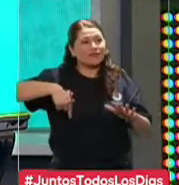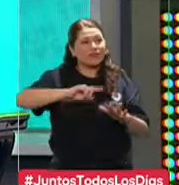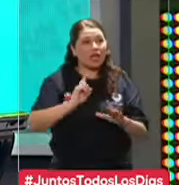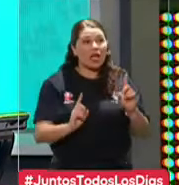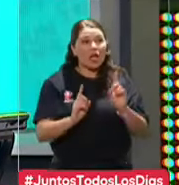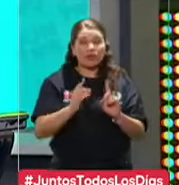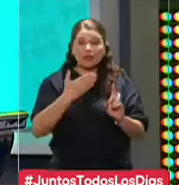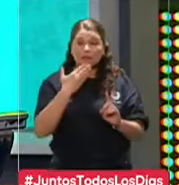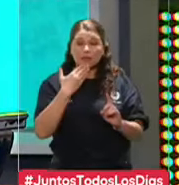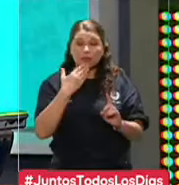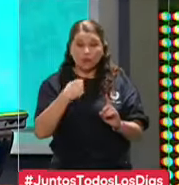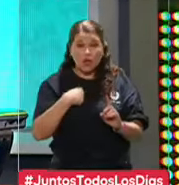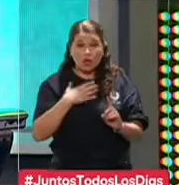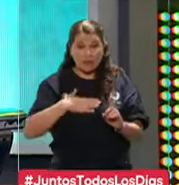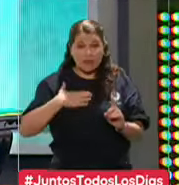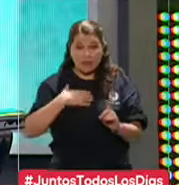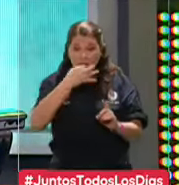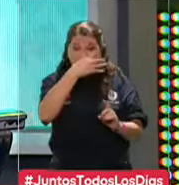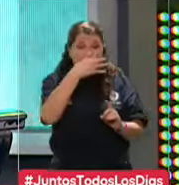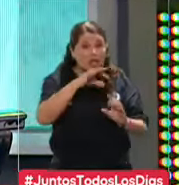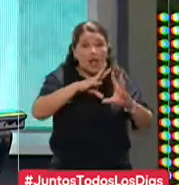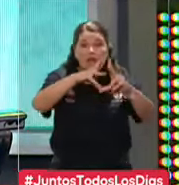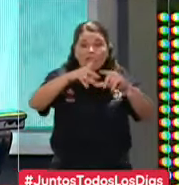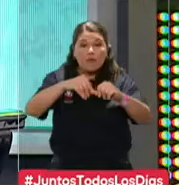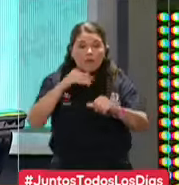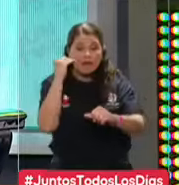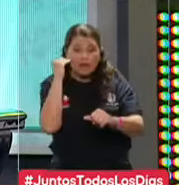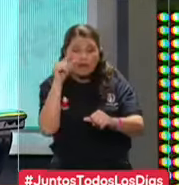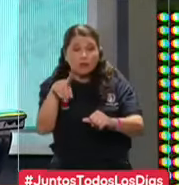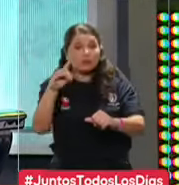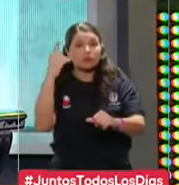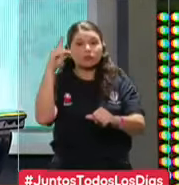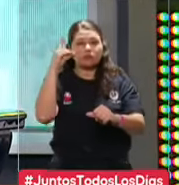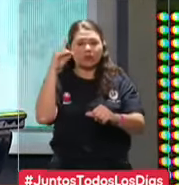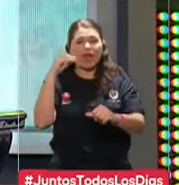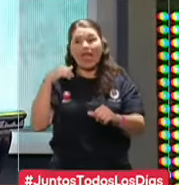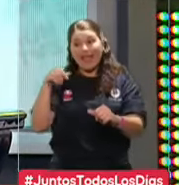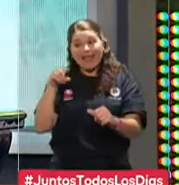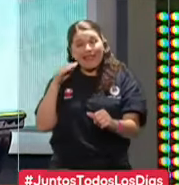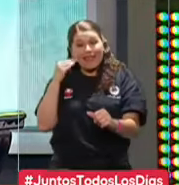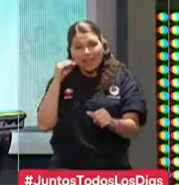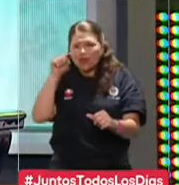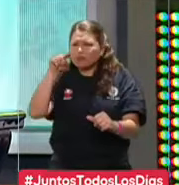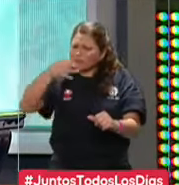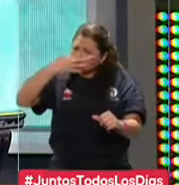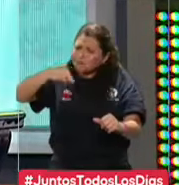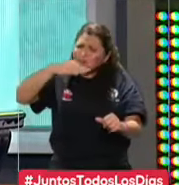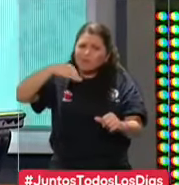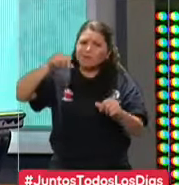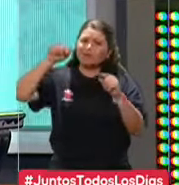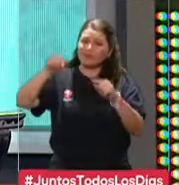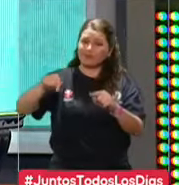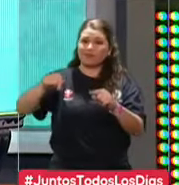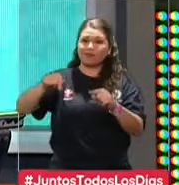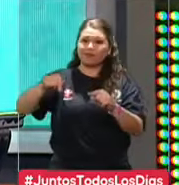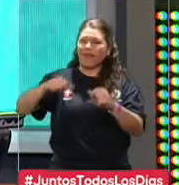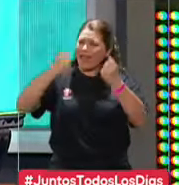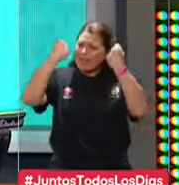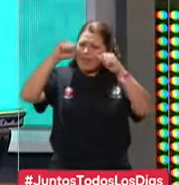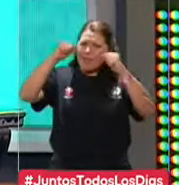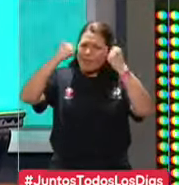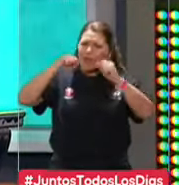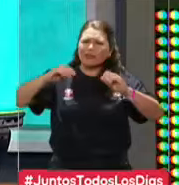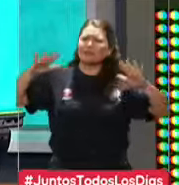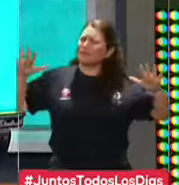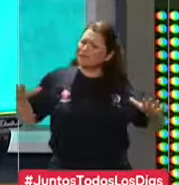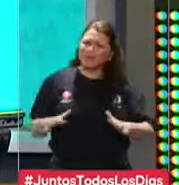que también le quiero decir a las familias de niños con discapacidad, o a los mismos niños, es un gran impulso para